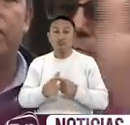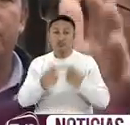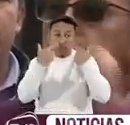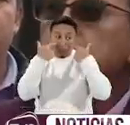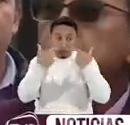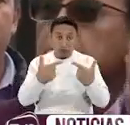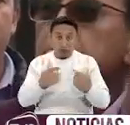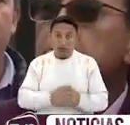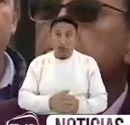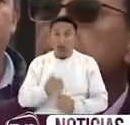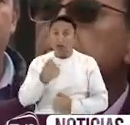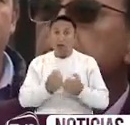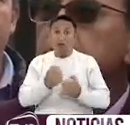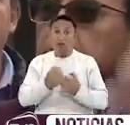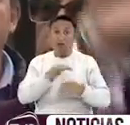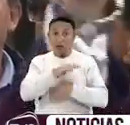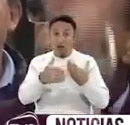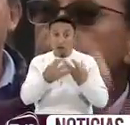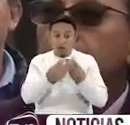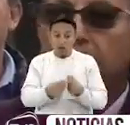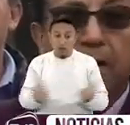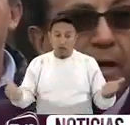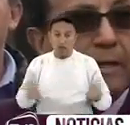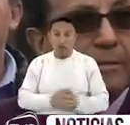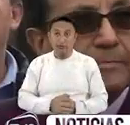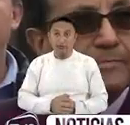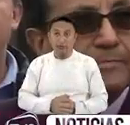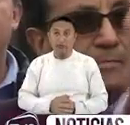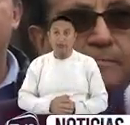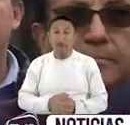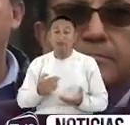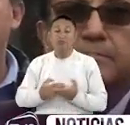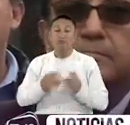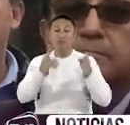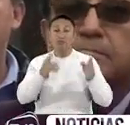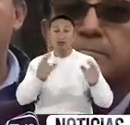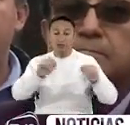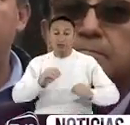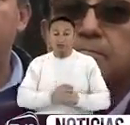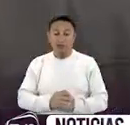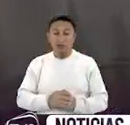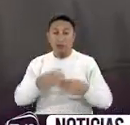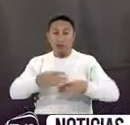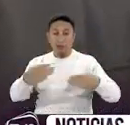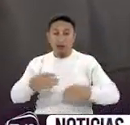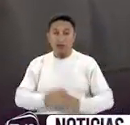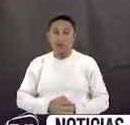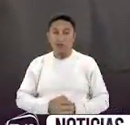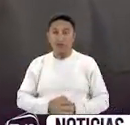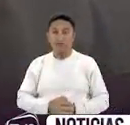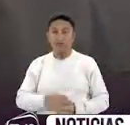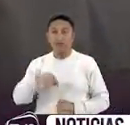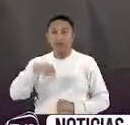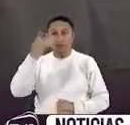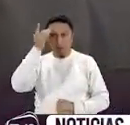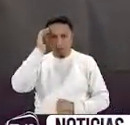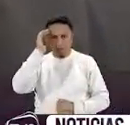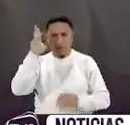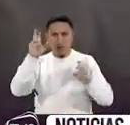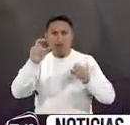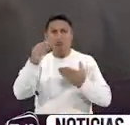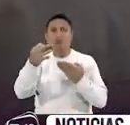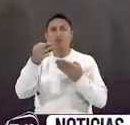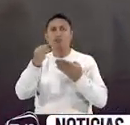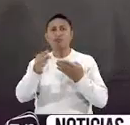Vamos a solucionar todos los aspectos, especialmente en términos de recursos humanos, también los recursos materiales. Expresa su preocupación que en el tema